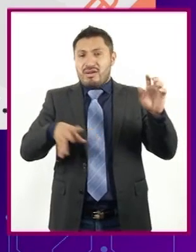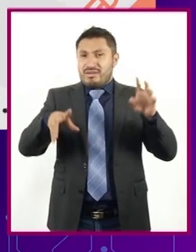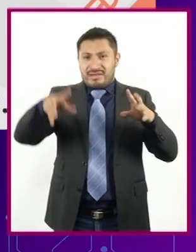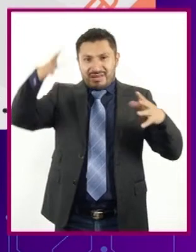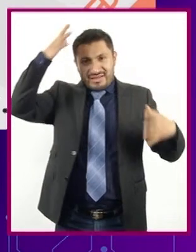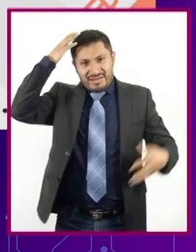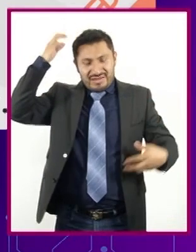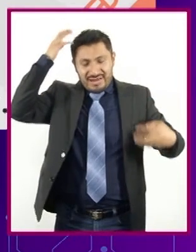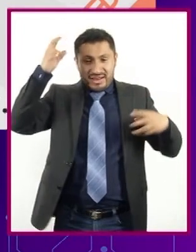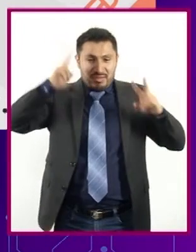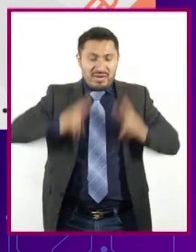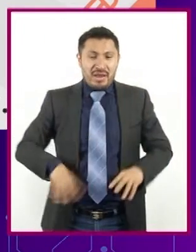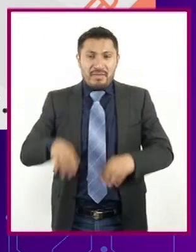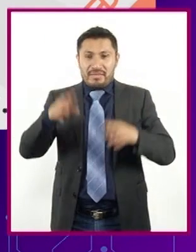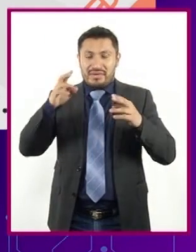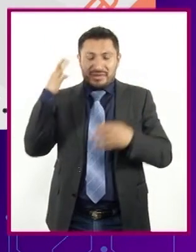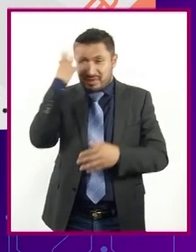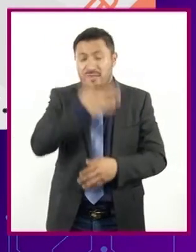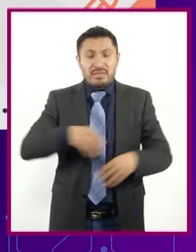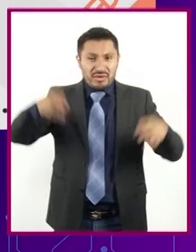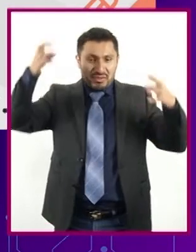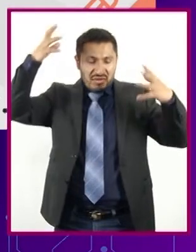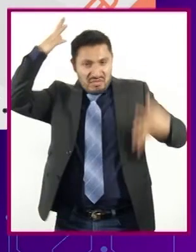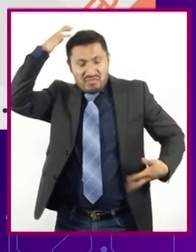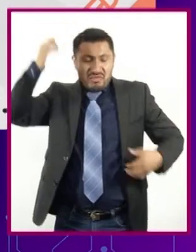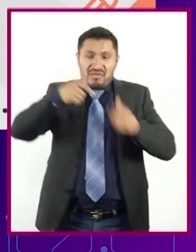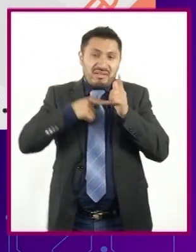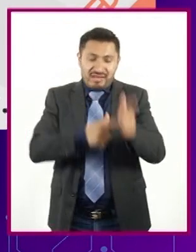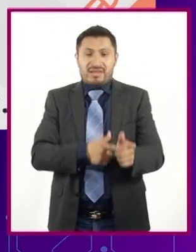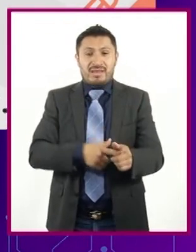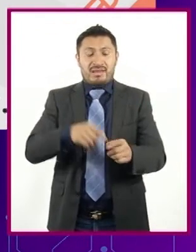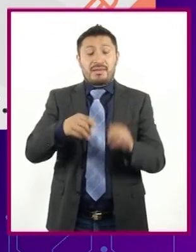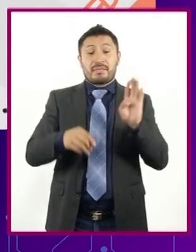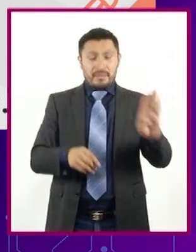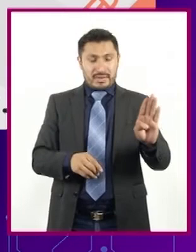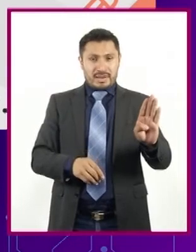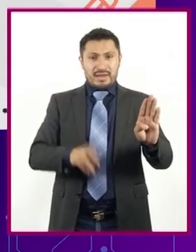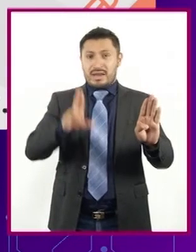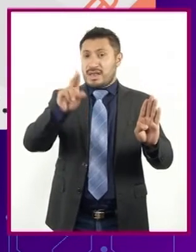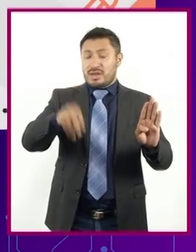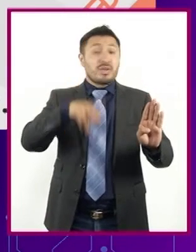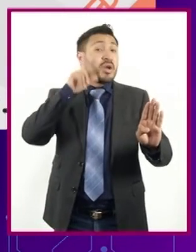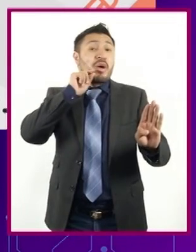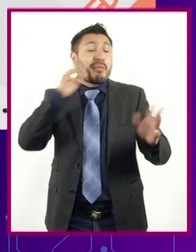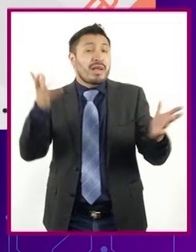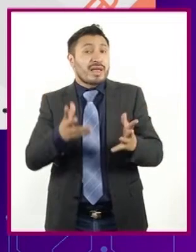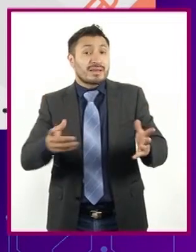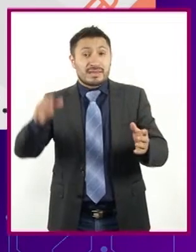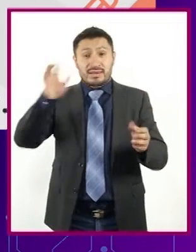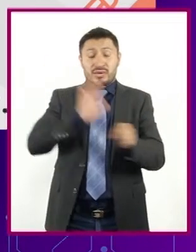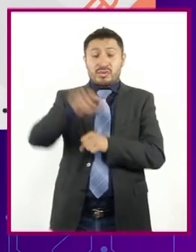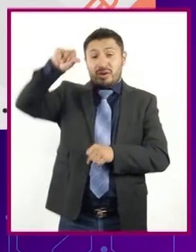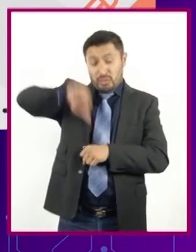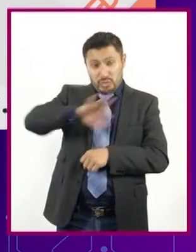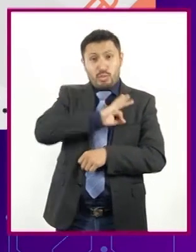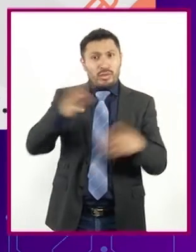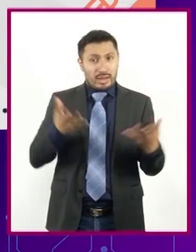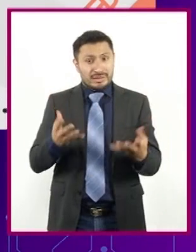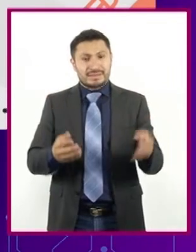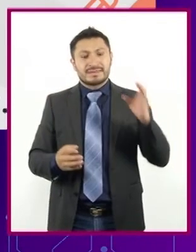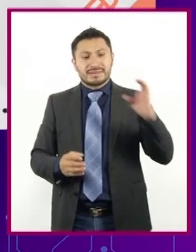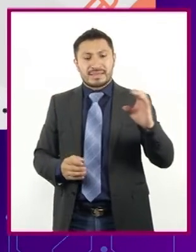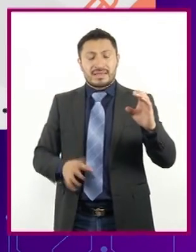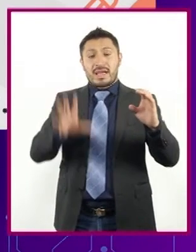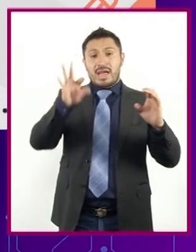seda, mona se queda. Inciso B: no dejes para mañana lo que puedes hacer hoy. Inciso C: de los 40